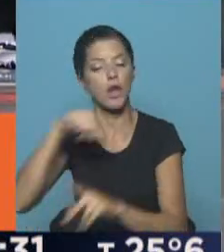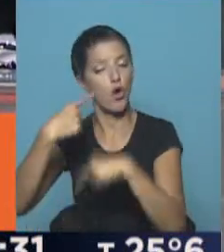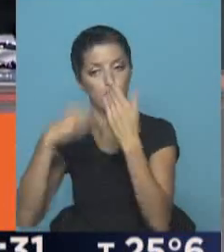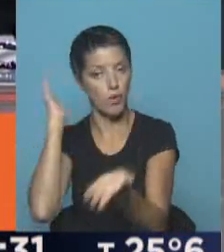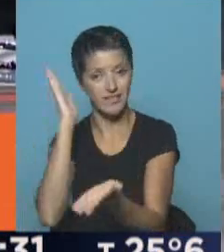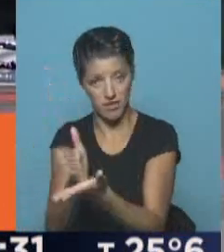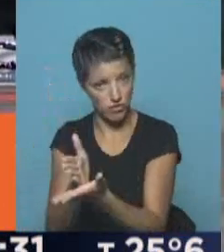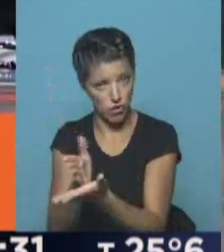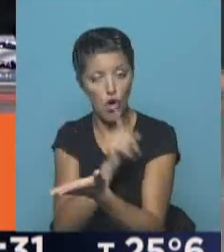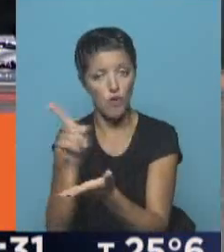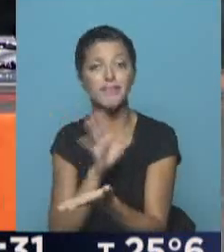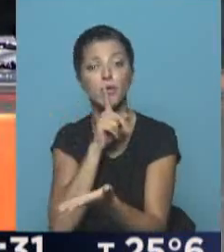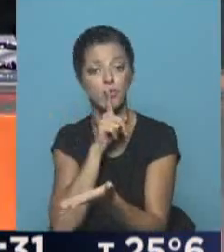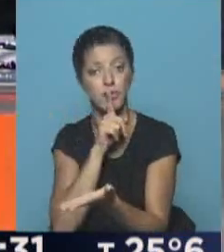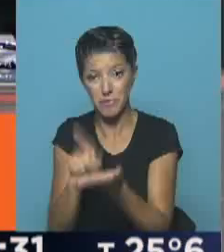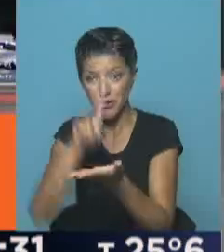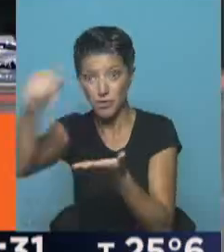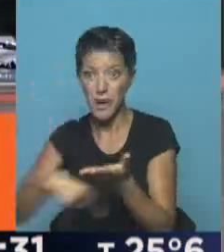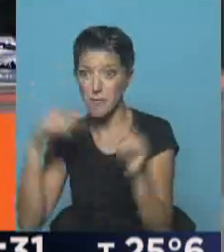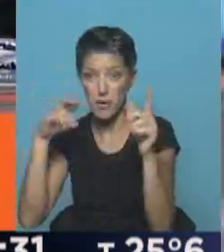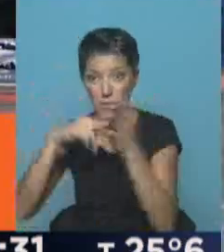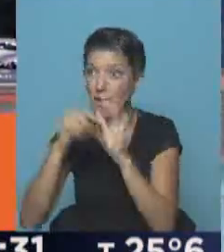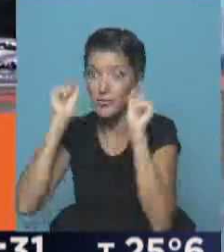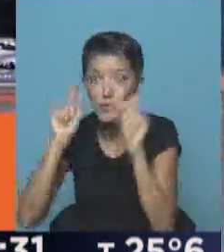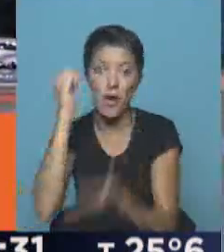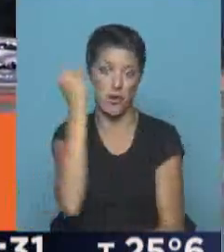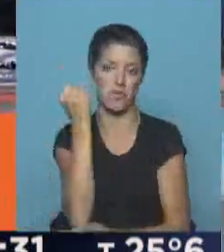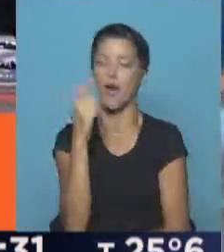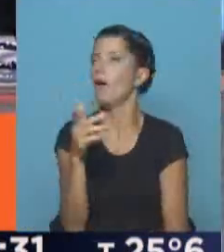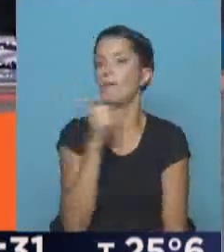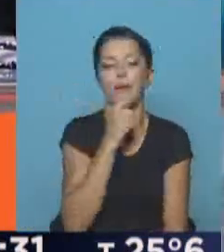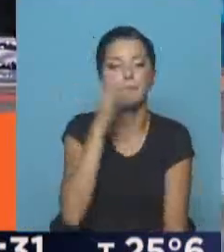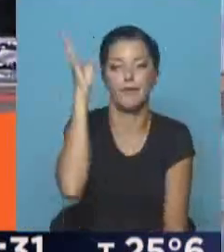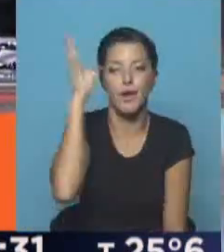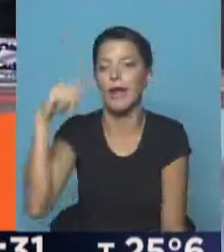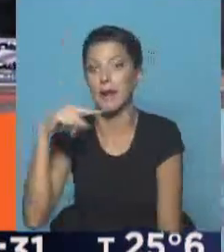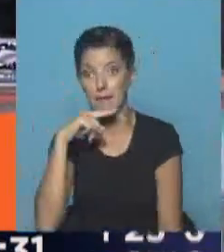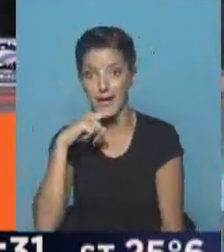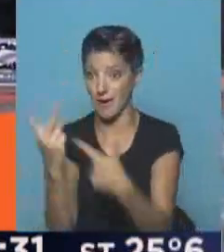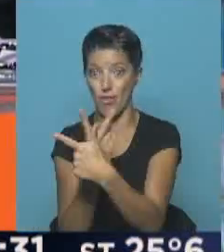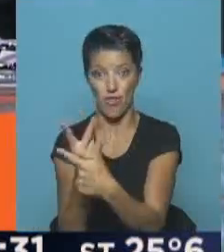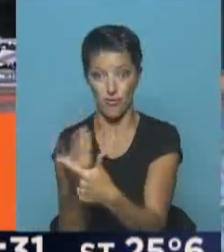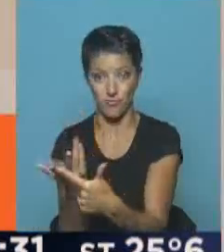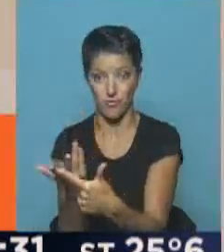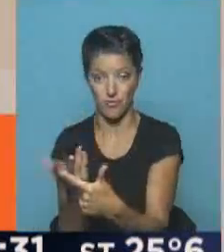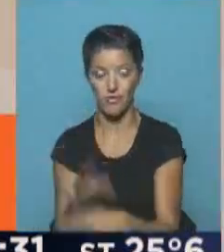cuestionan, porque están afectando sus propias economías. Por ejemplo, Italia, por ejemplo, claro, Alemania. Pero